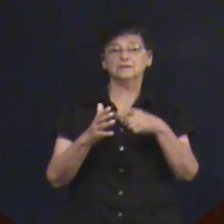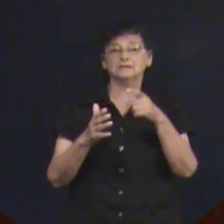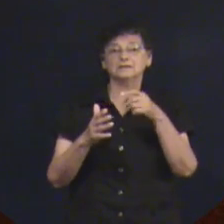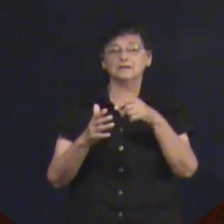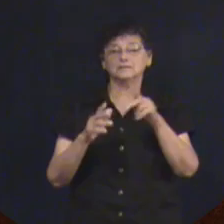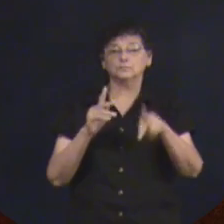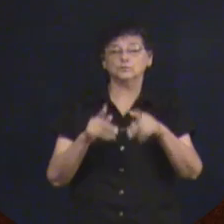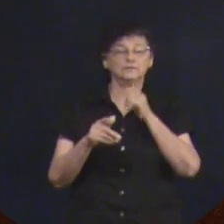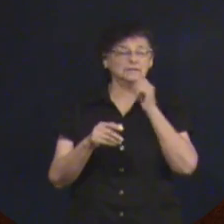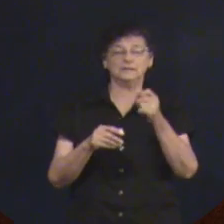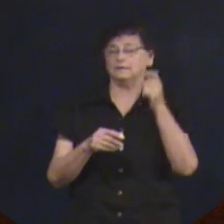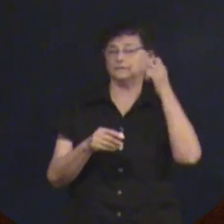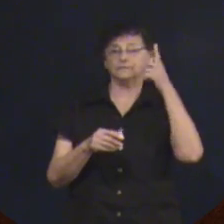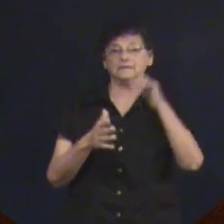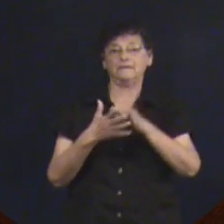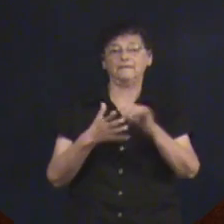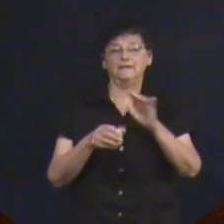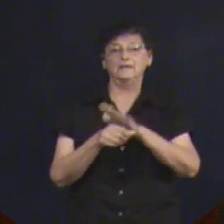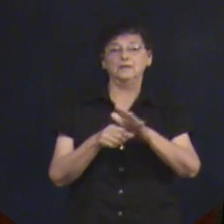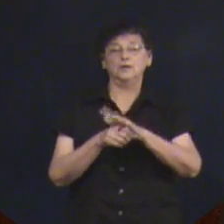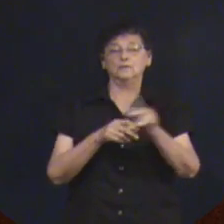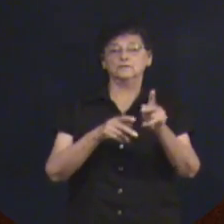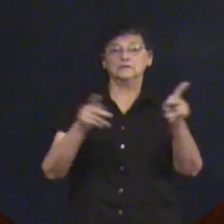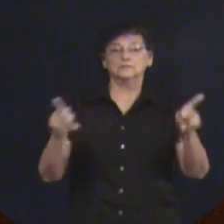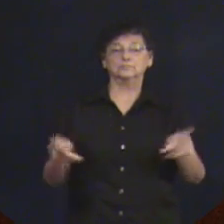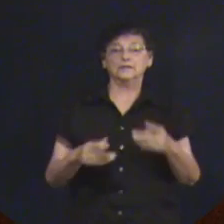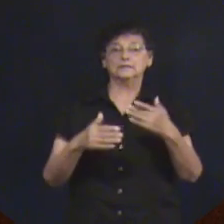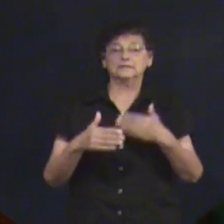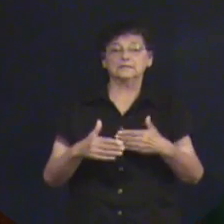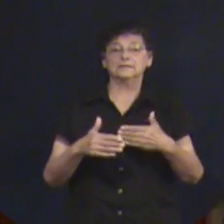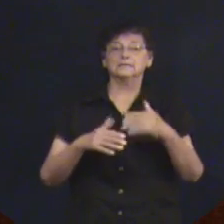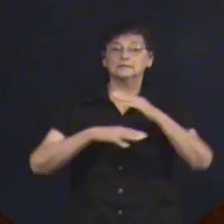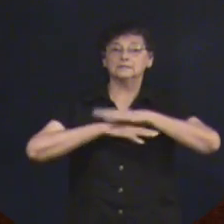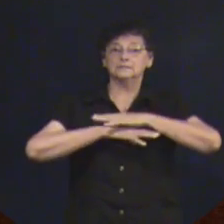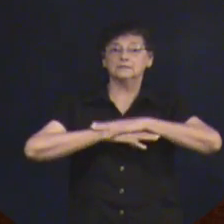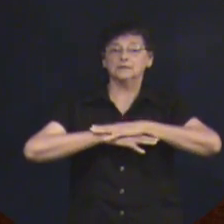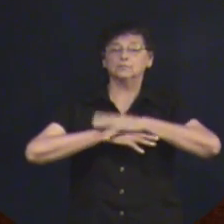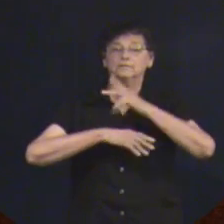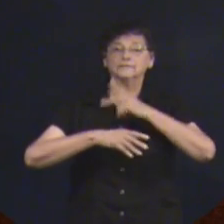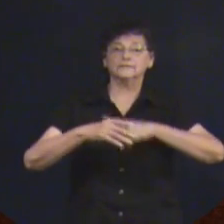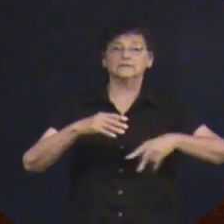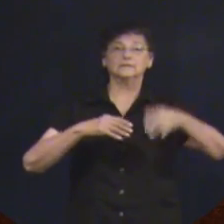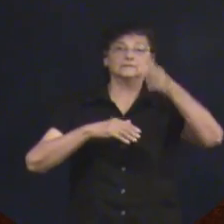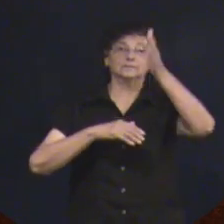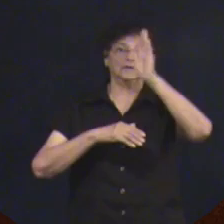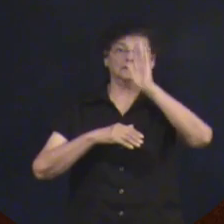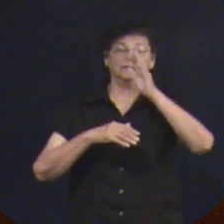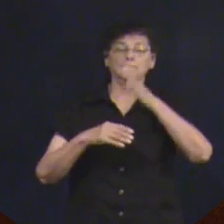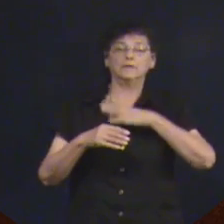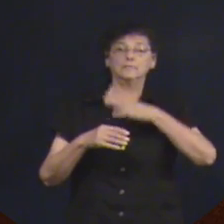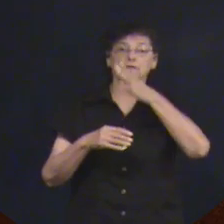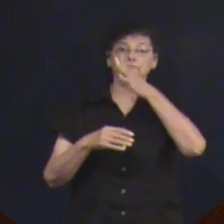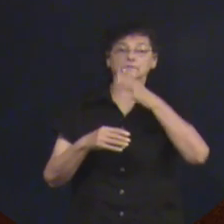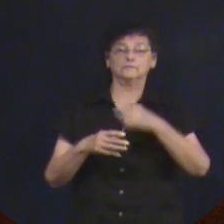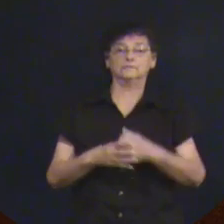os sorprendáis si ocupan los primeros puestos en la mesa, en el reino de mi Padre.